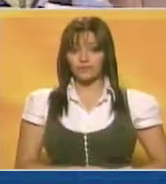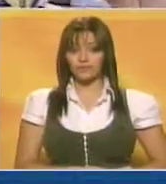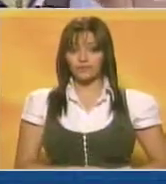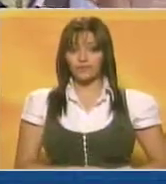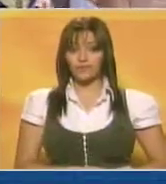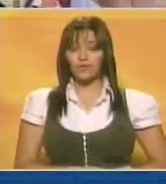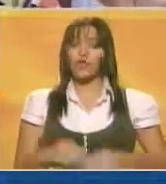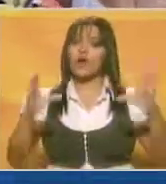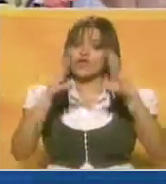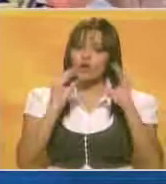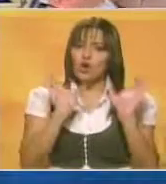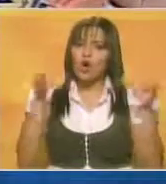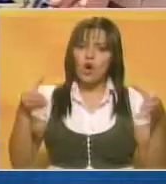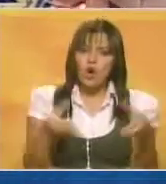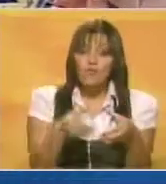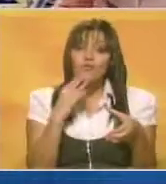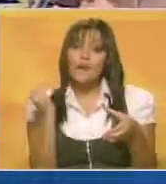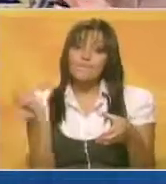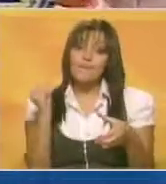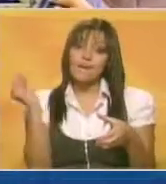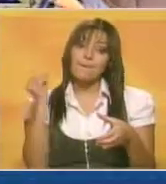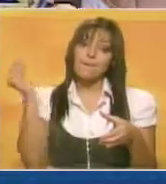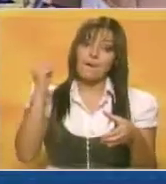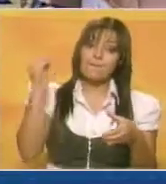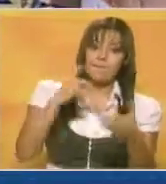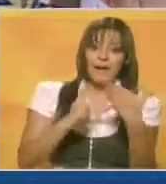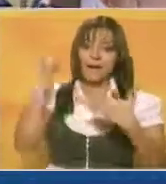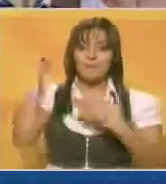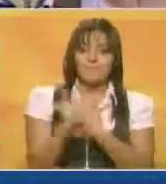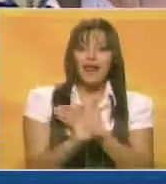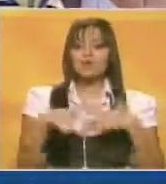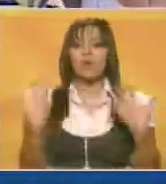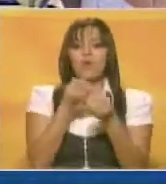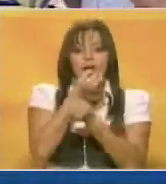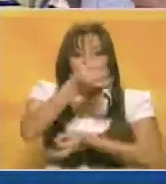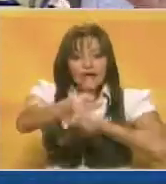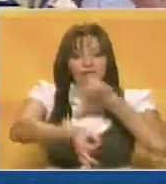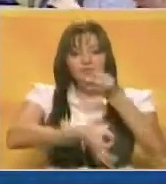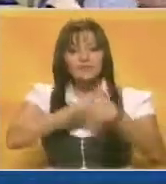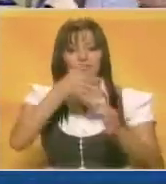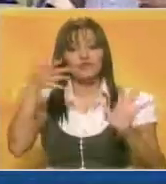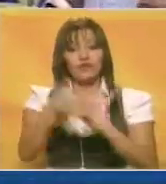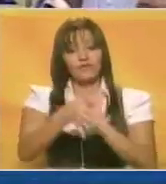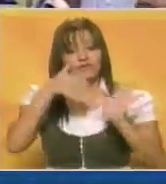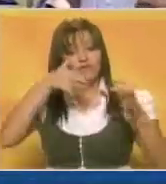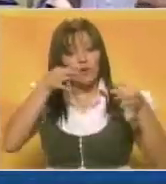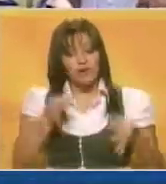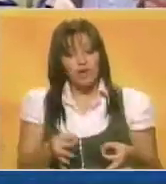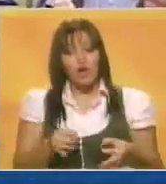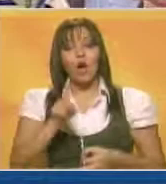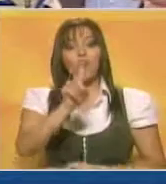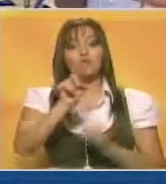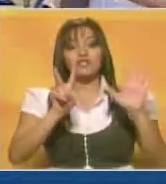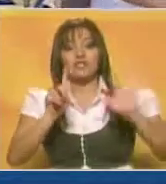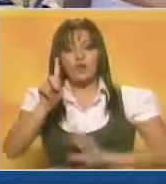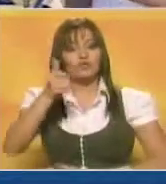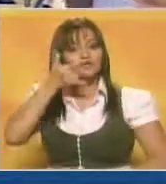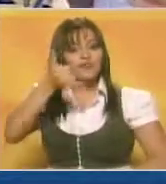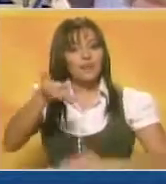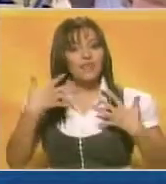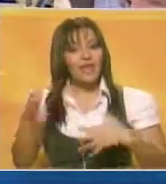Todos los organismos que estamos incorporados en el DIVICE, esto quiero explicarlo a nivel de seguridad. El 171